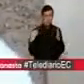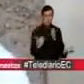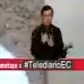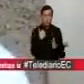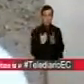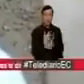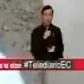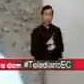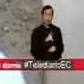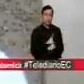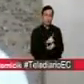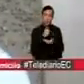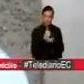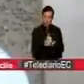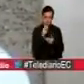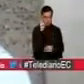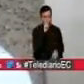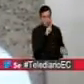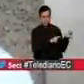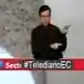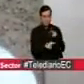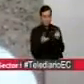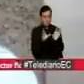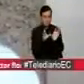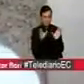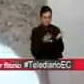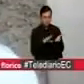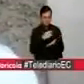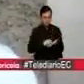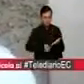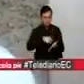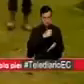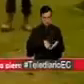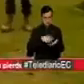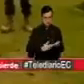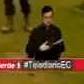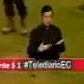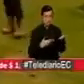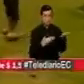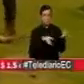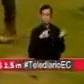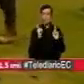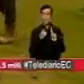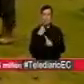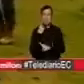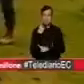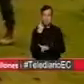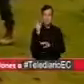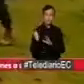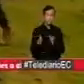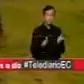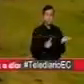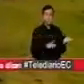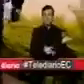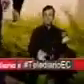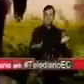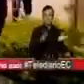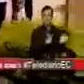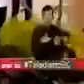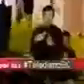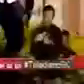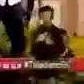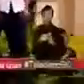para que ayuden a hacer su respectivo certificado de función. En primera instancia, los entierros se realizan en el Camposanto